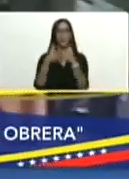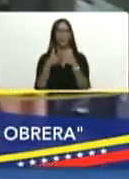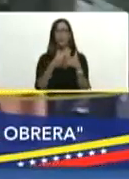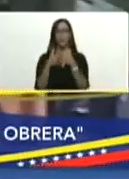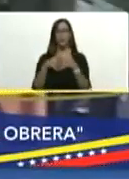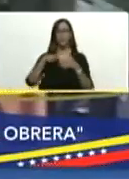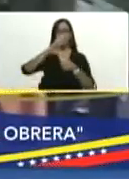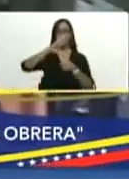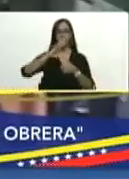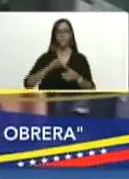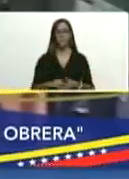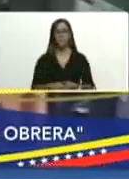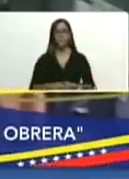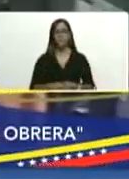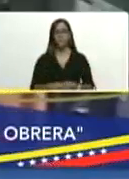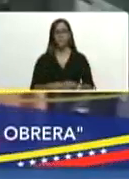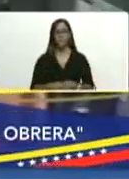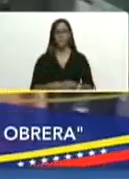Norteamérica